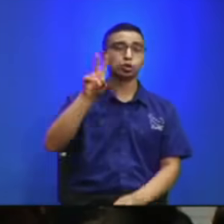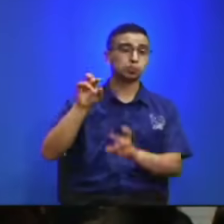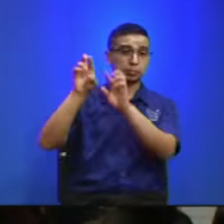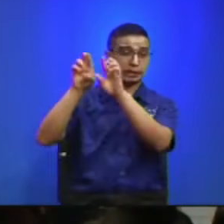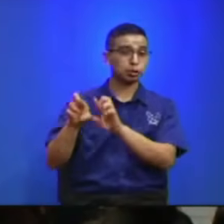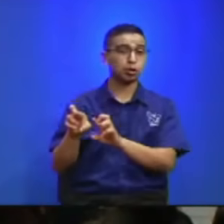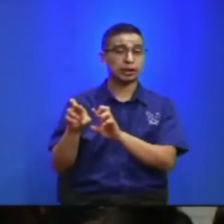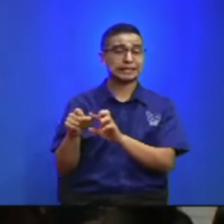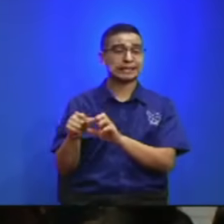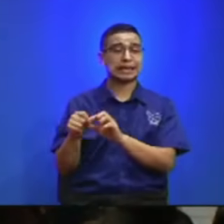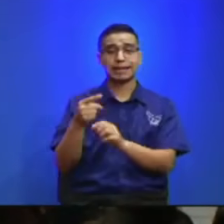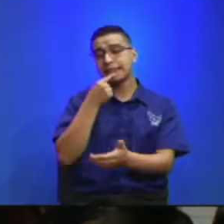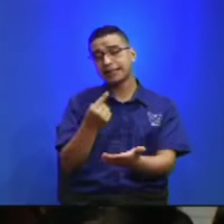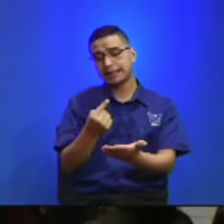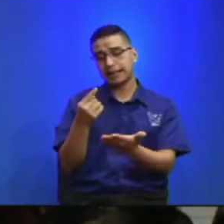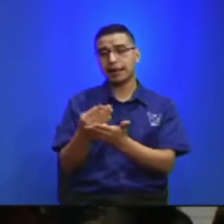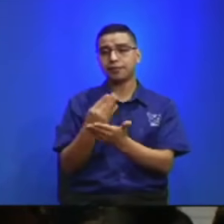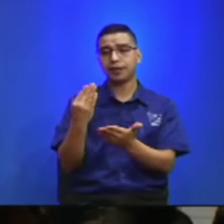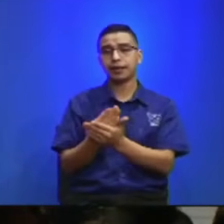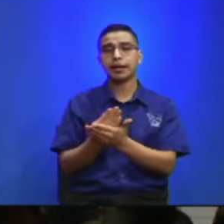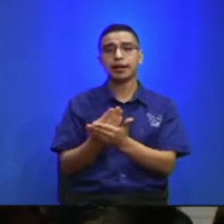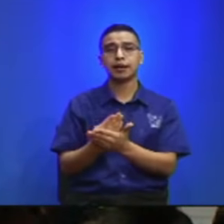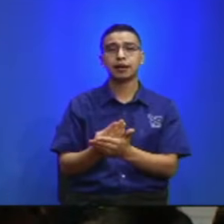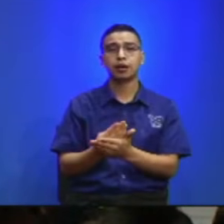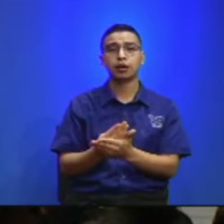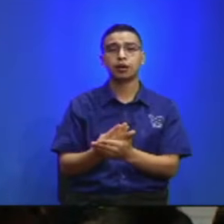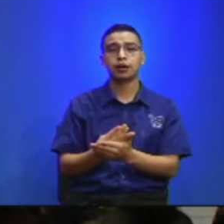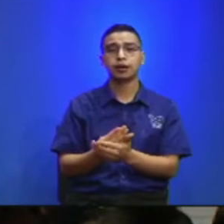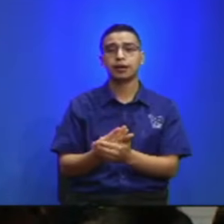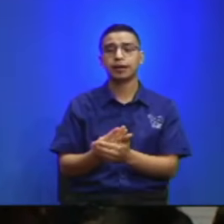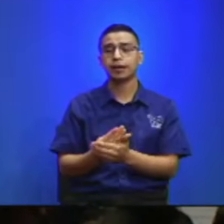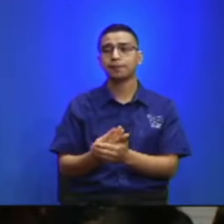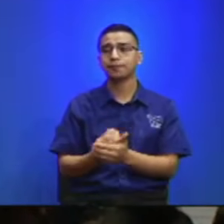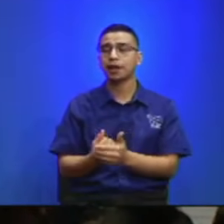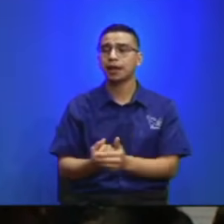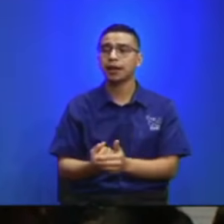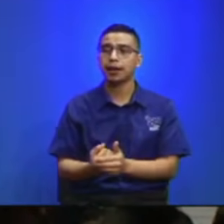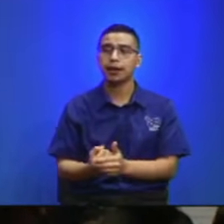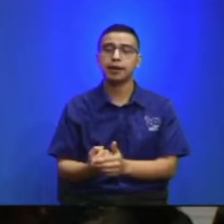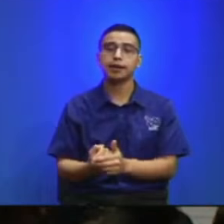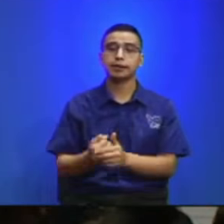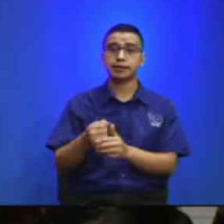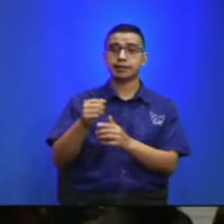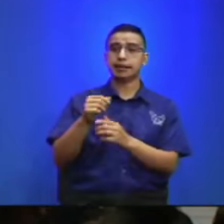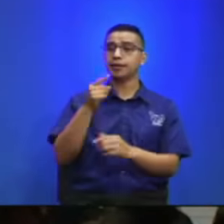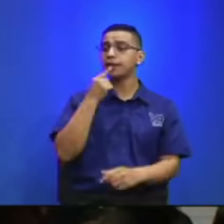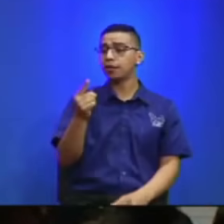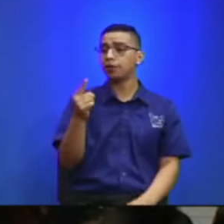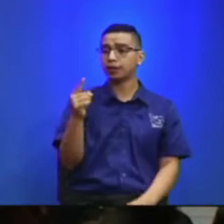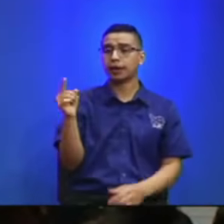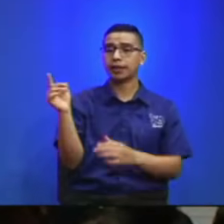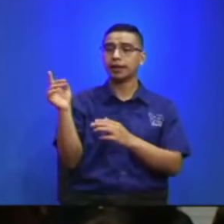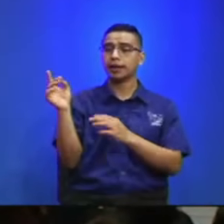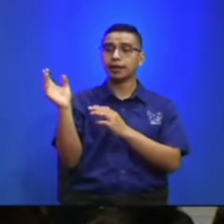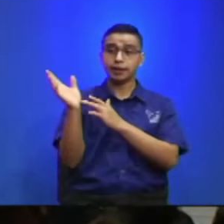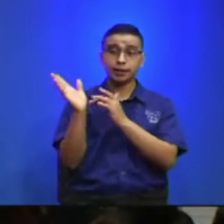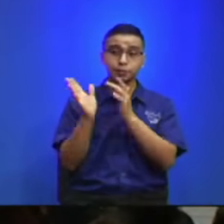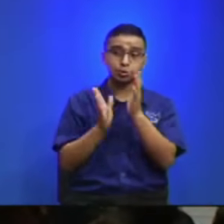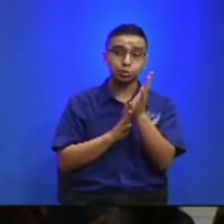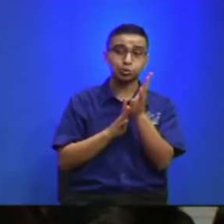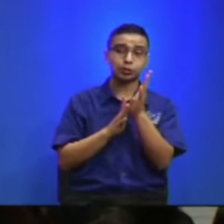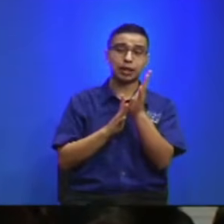nazaret pues sería algo bueno porque le voy a decir hemos encontrado al mesías jesús de nazaret y de nazaret puede salir algo